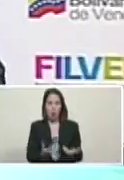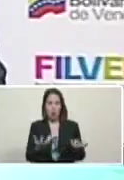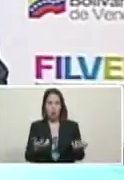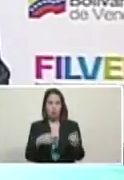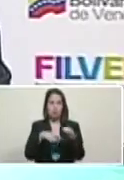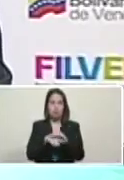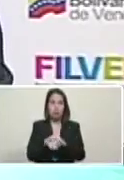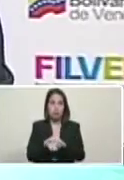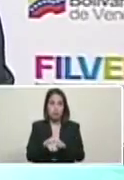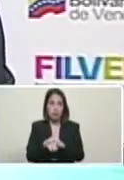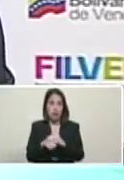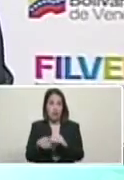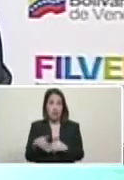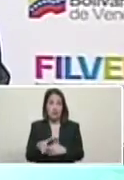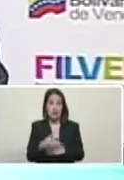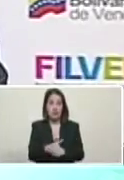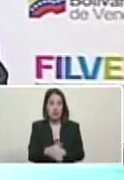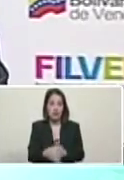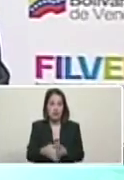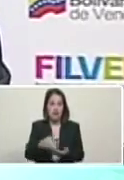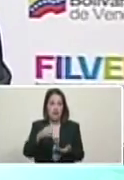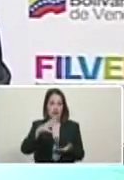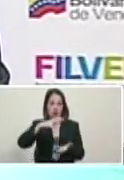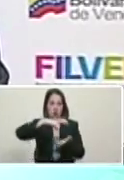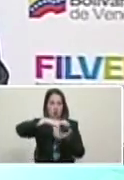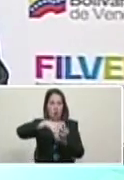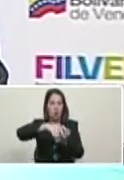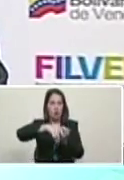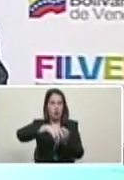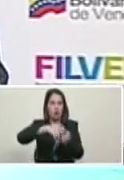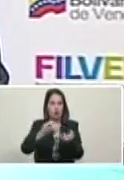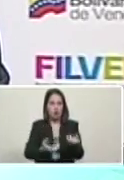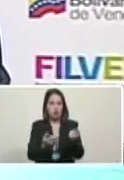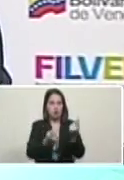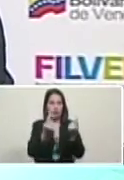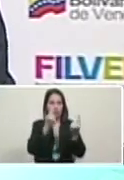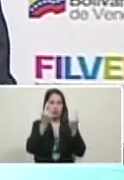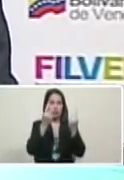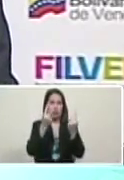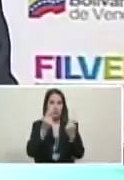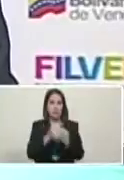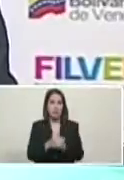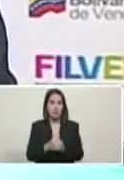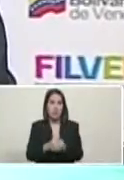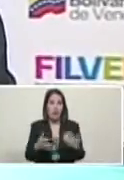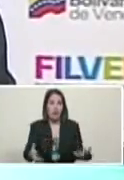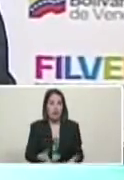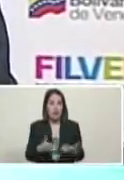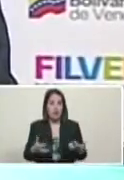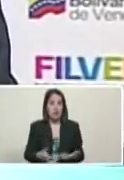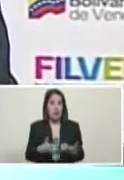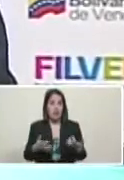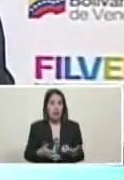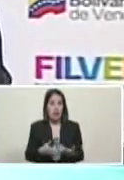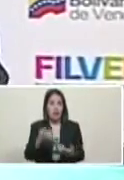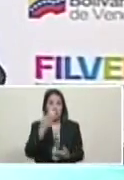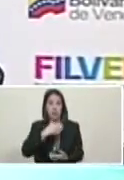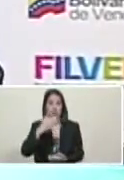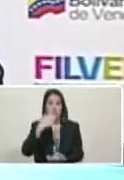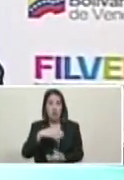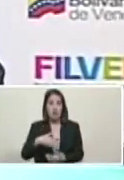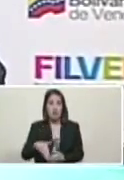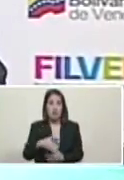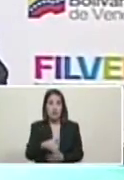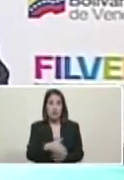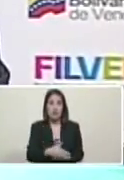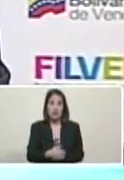sardina en olla express, ensalada de vegetales y sardinita. Y cada una de las recetas